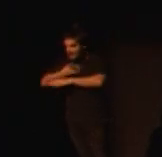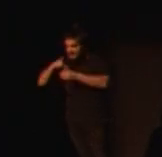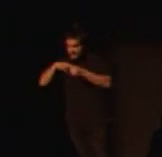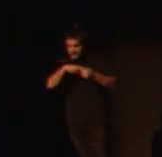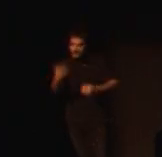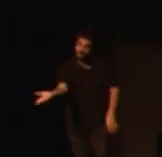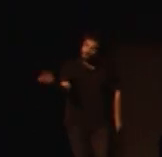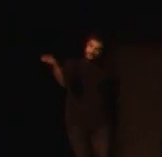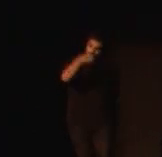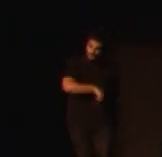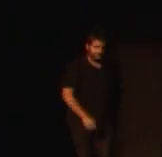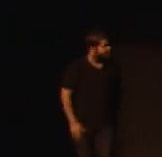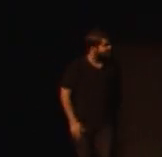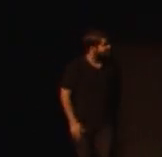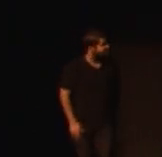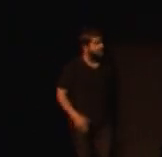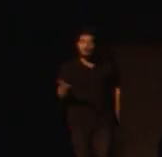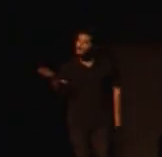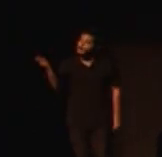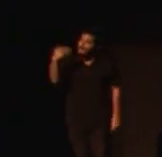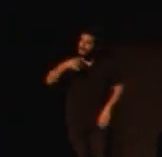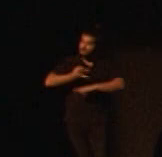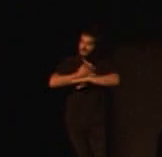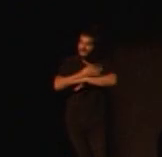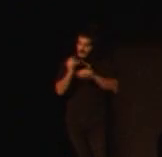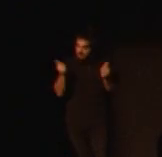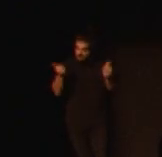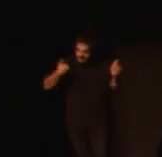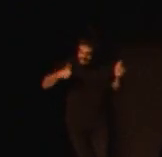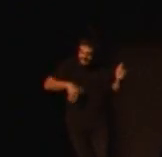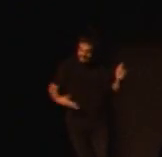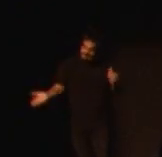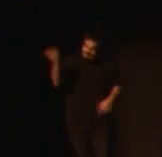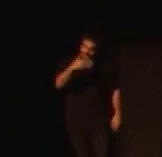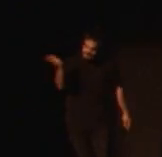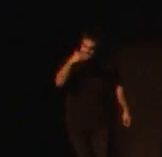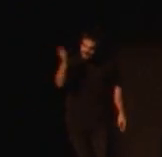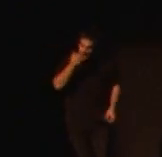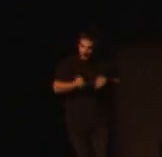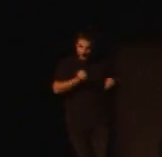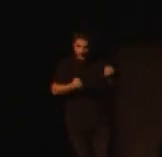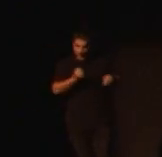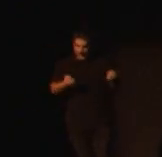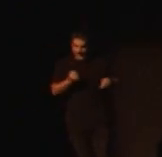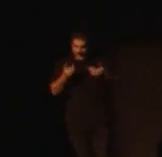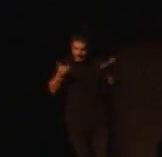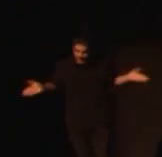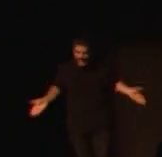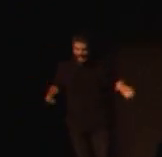chicos, vamos. Chicas, al tren, que va a salir ya mismo. ¡Corre, corre, que se pierde!